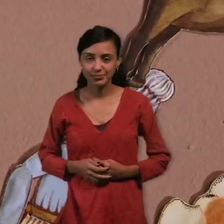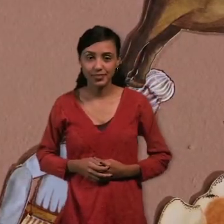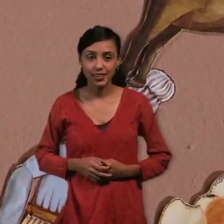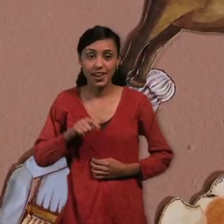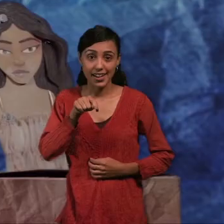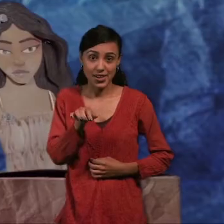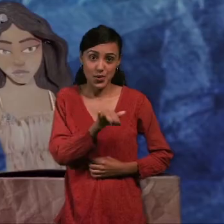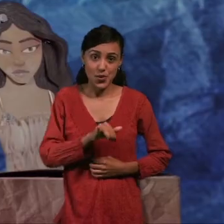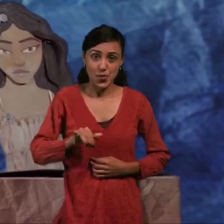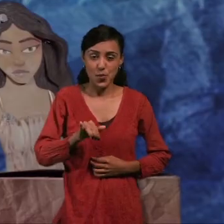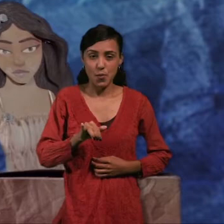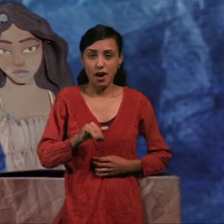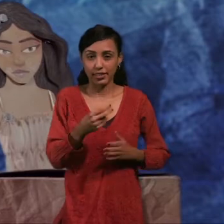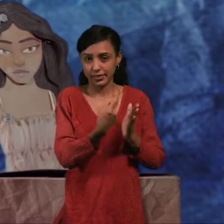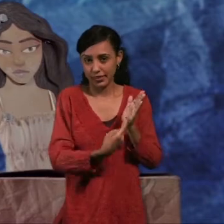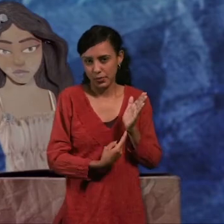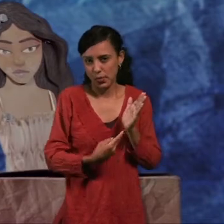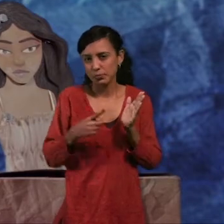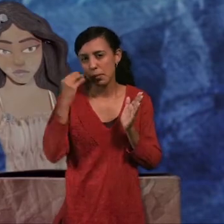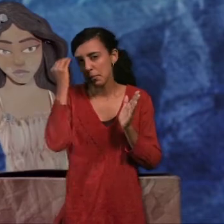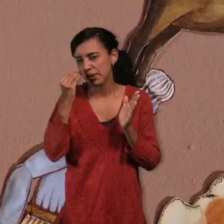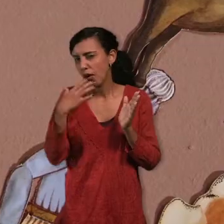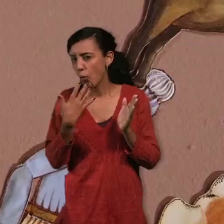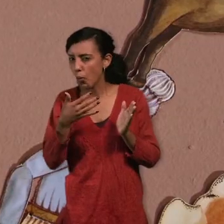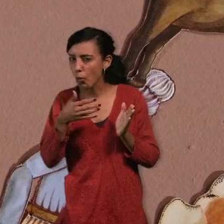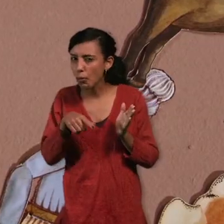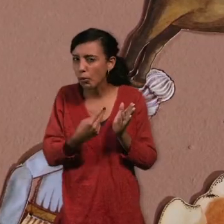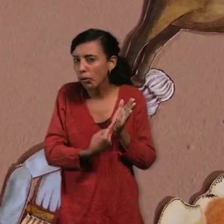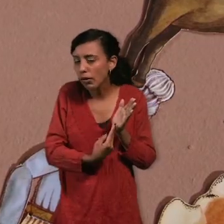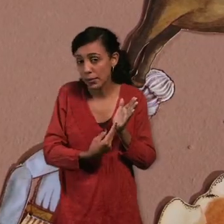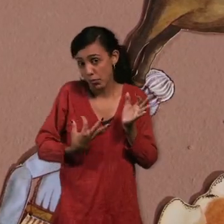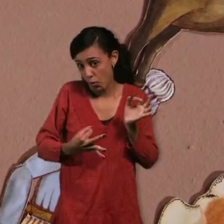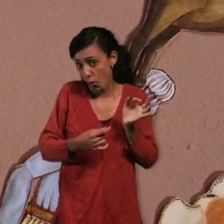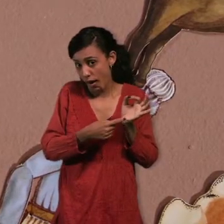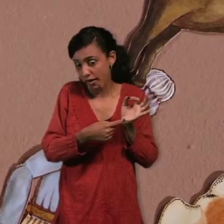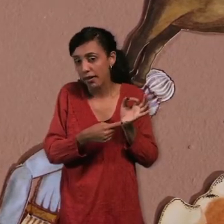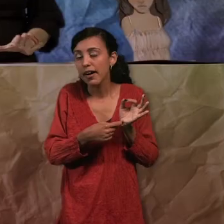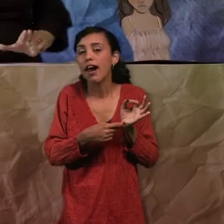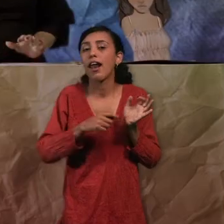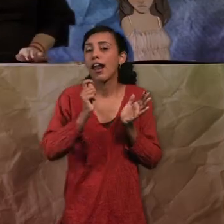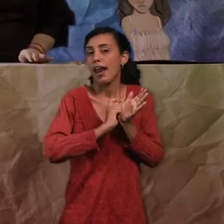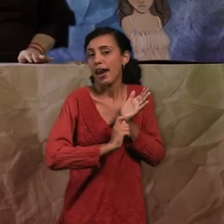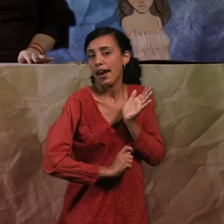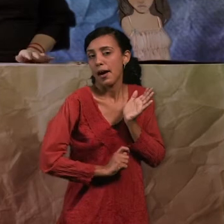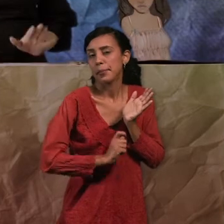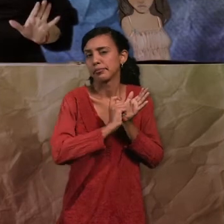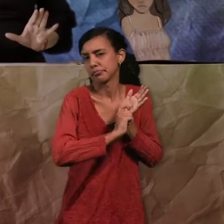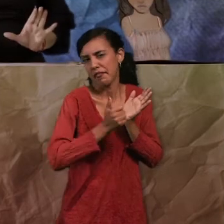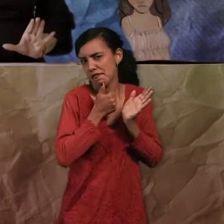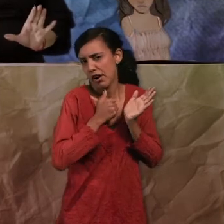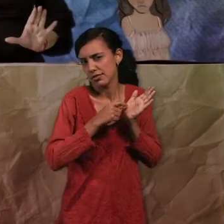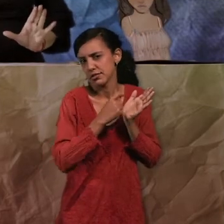diseño. Generalmente tenemos que saber cómo va a ser nuestra marioneta. Una hoja de papel, un lápiz, y vamos a hacer un diseño